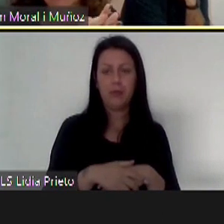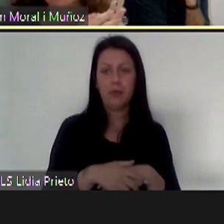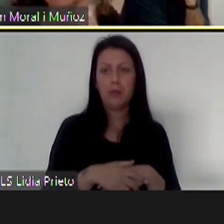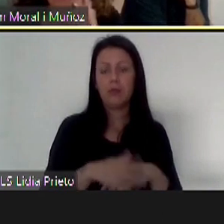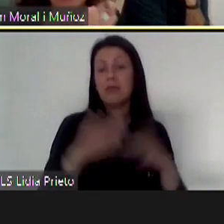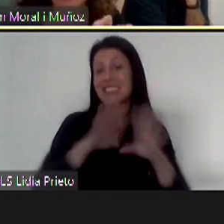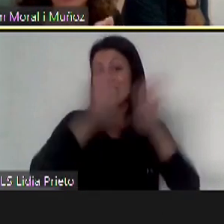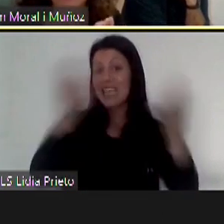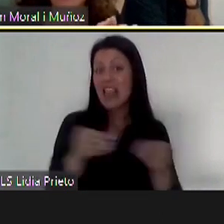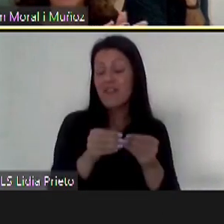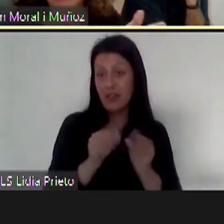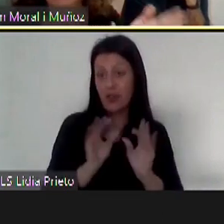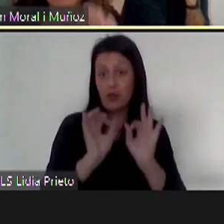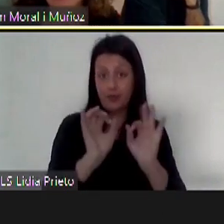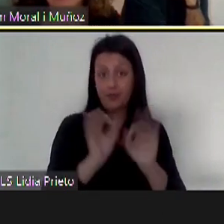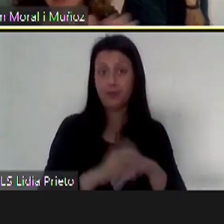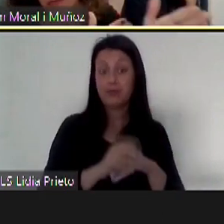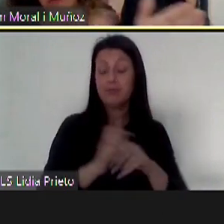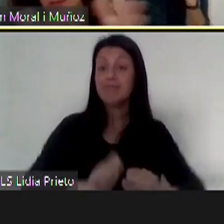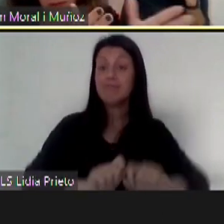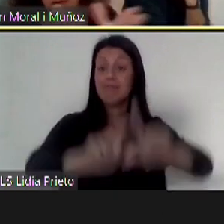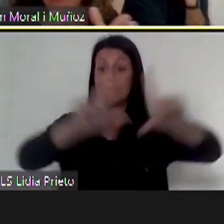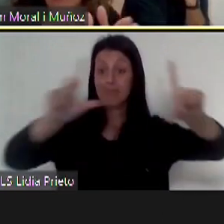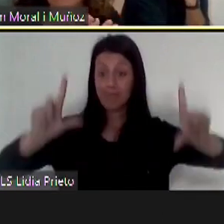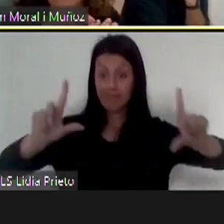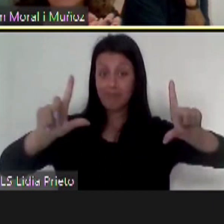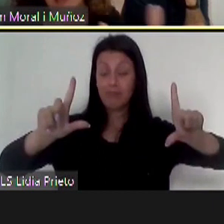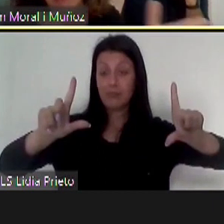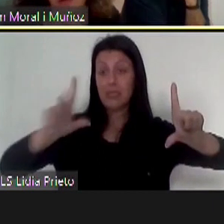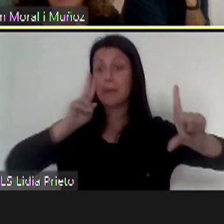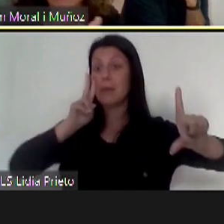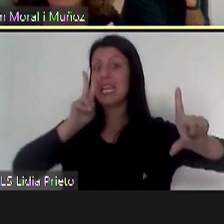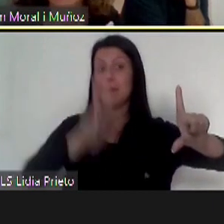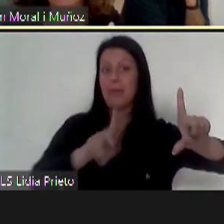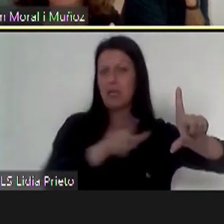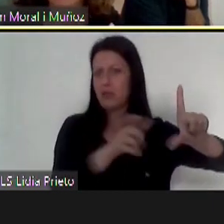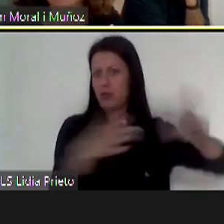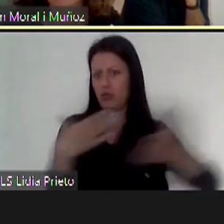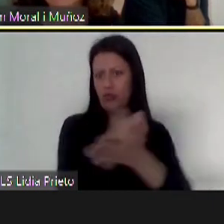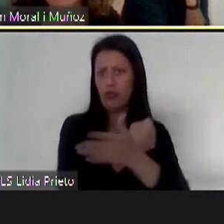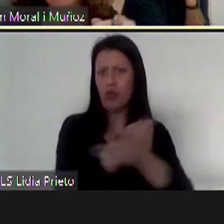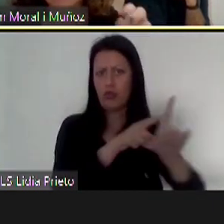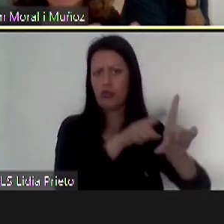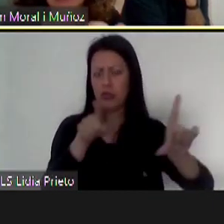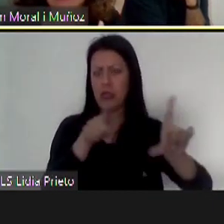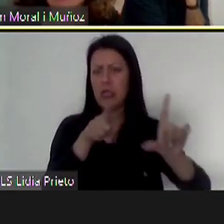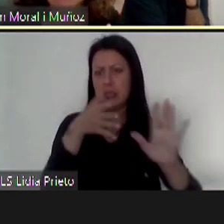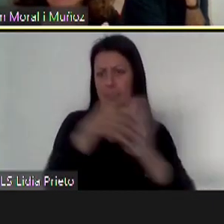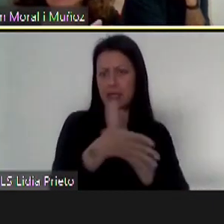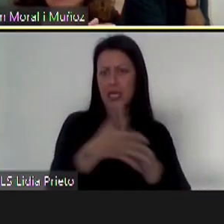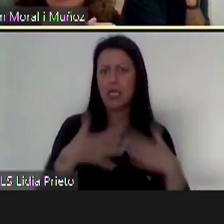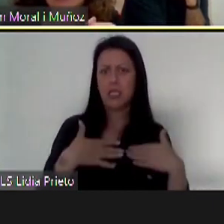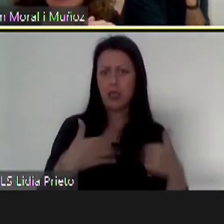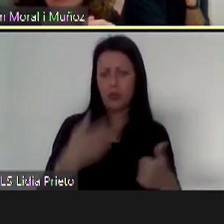definición en sí. Pues la hemos querido poner porque en contraprestación contra la producción de problemas de salud mental veréis que